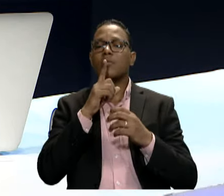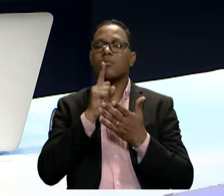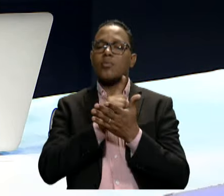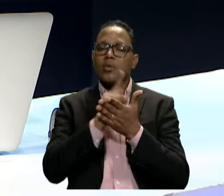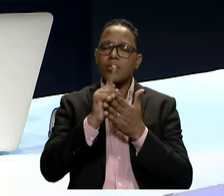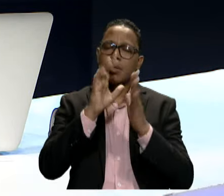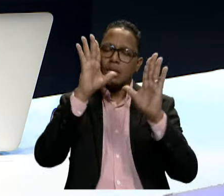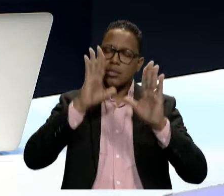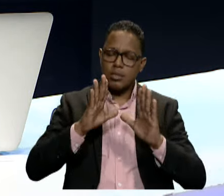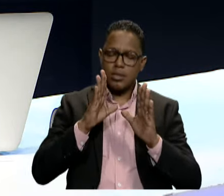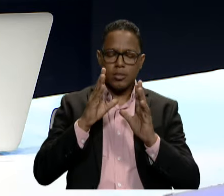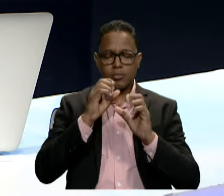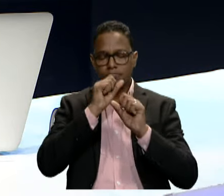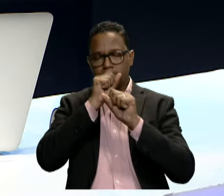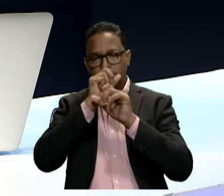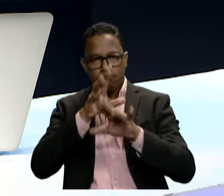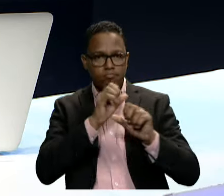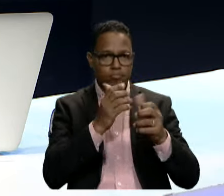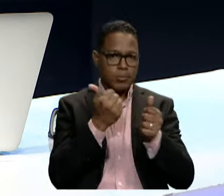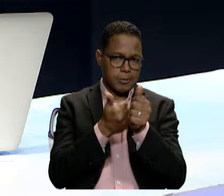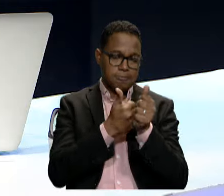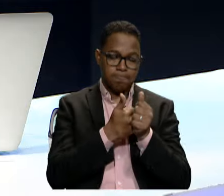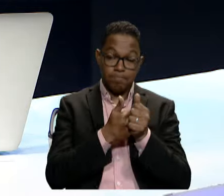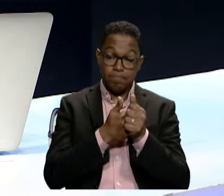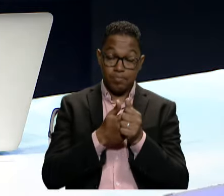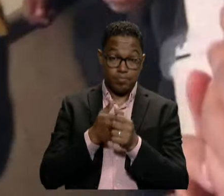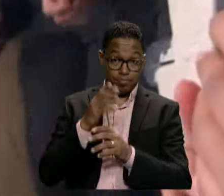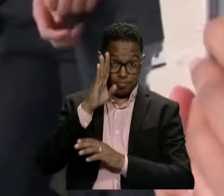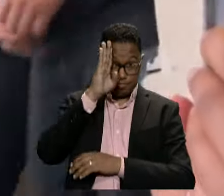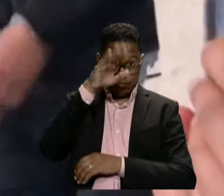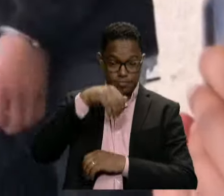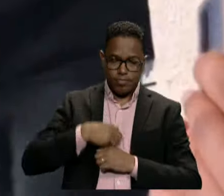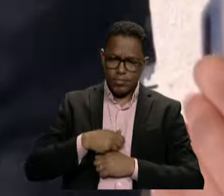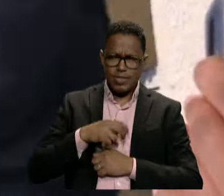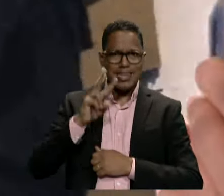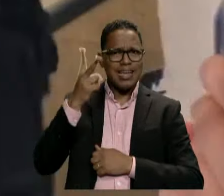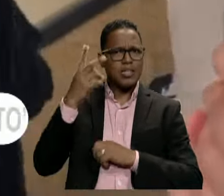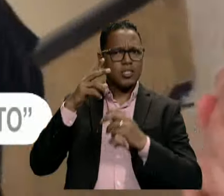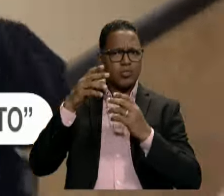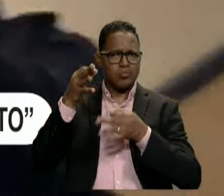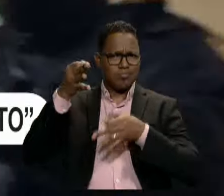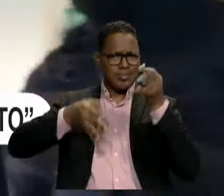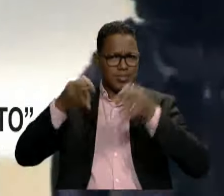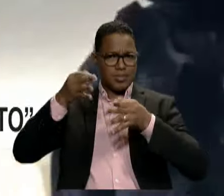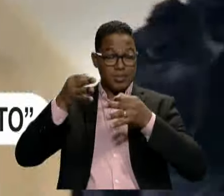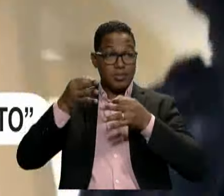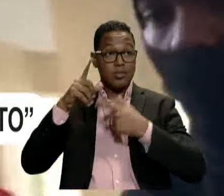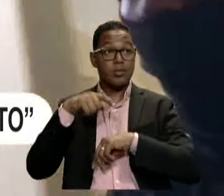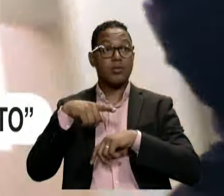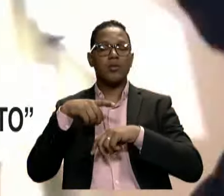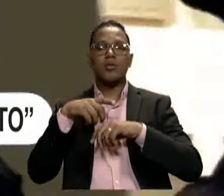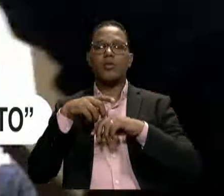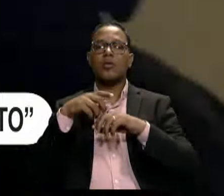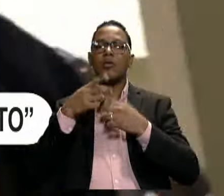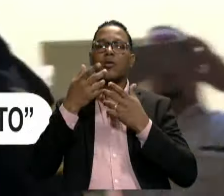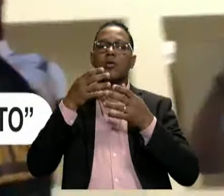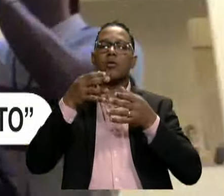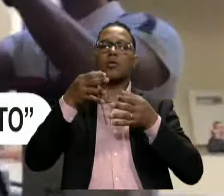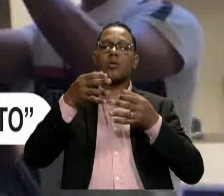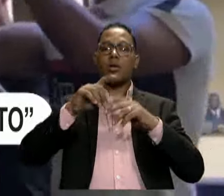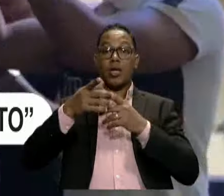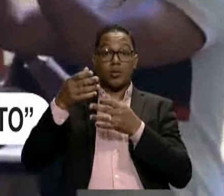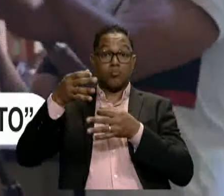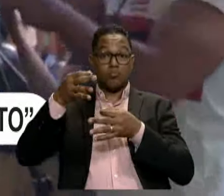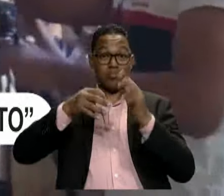semana pues para todos. El segundo tribunal colegiado del Distrito Nacional aplazó nuevamente el juicio de fondo, seguido contra Wesley